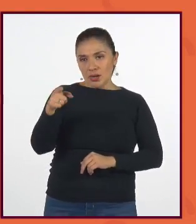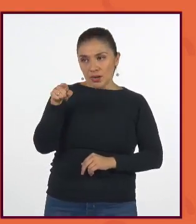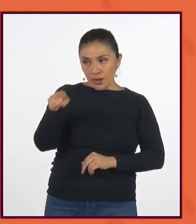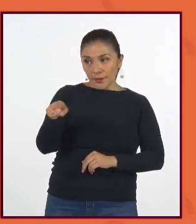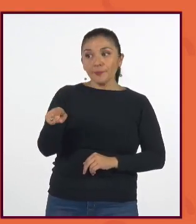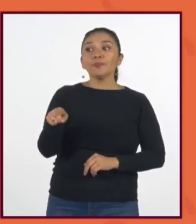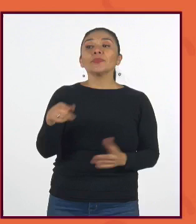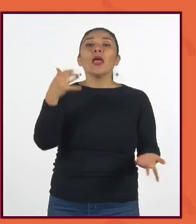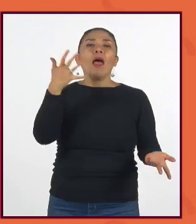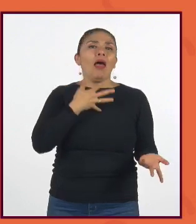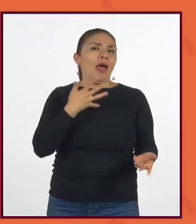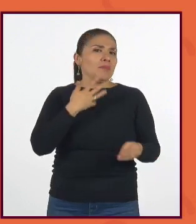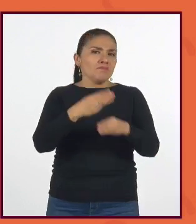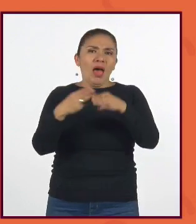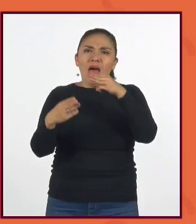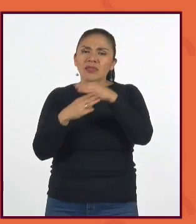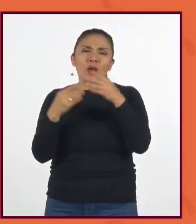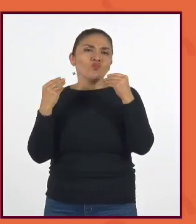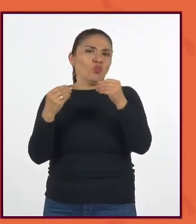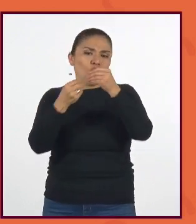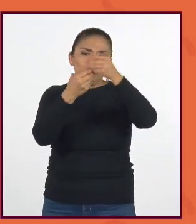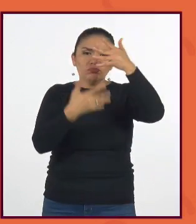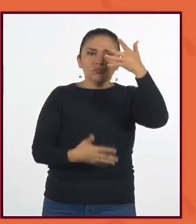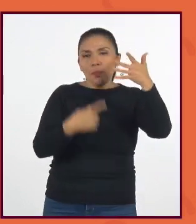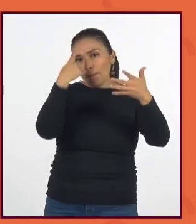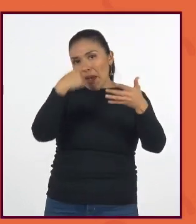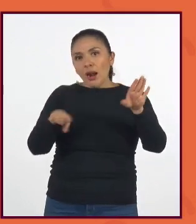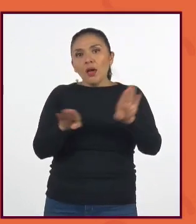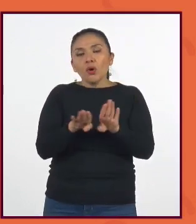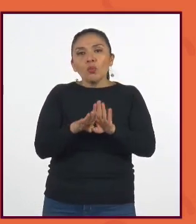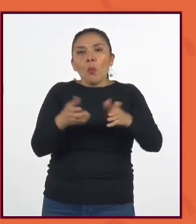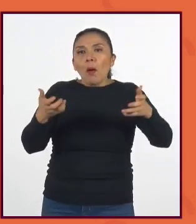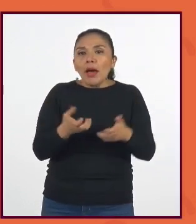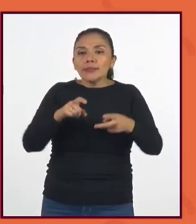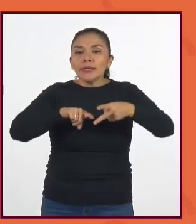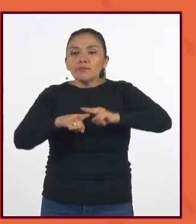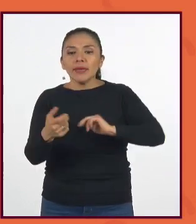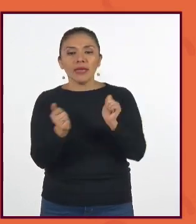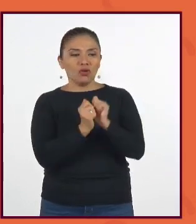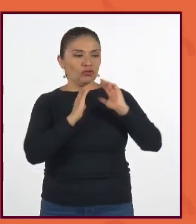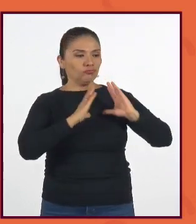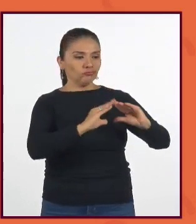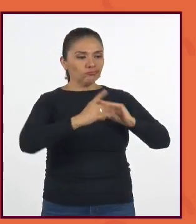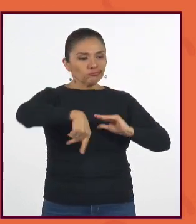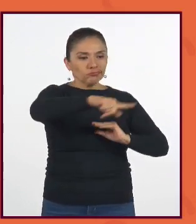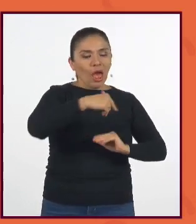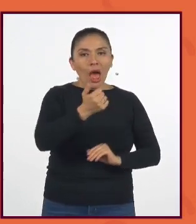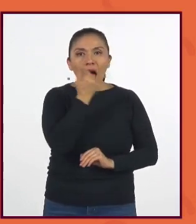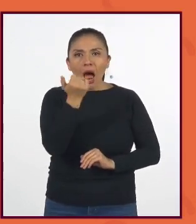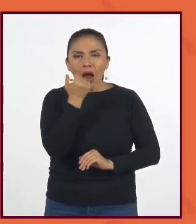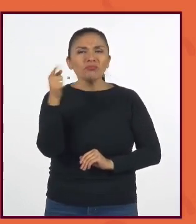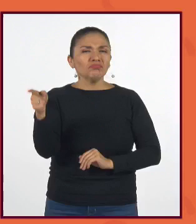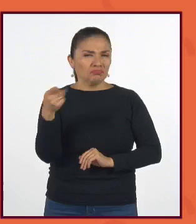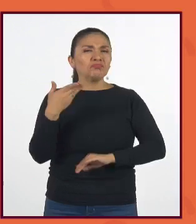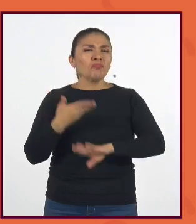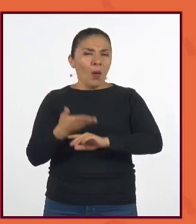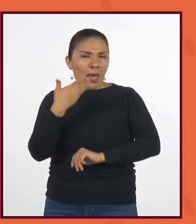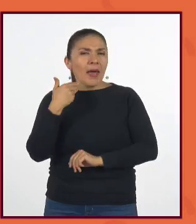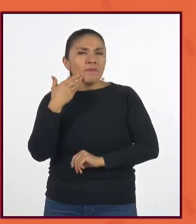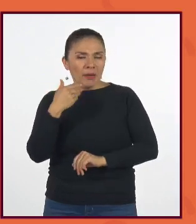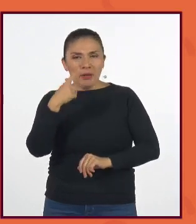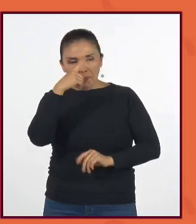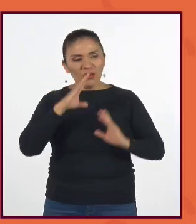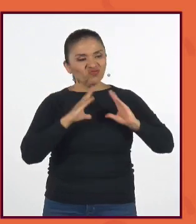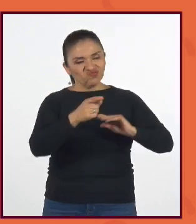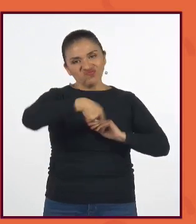viene mucho material sobre cómo empezar con los alumnos. Es muy amigable ese cuadernillo para trabajarlo con